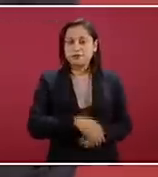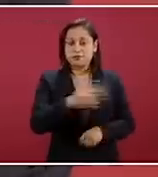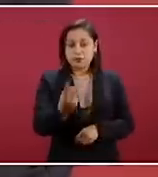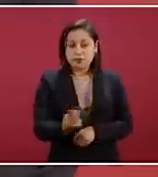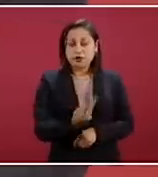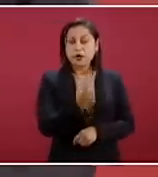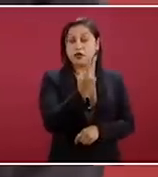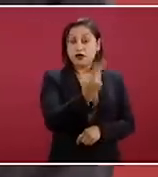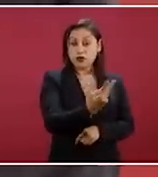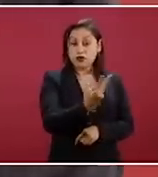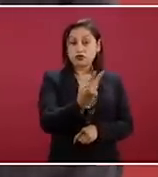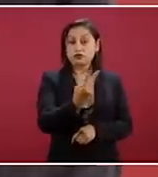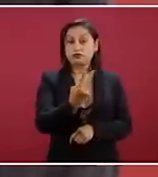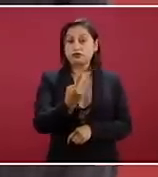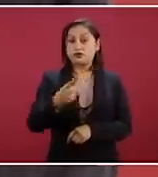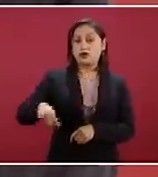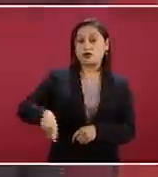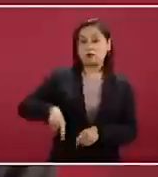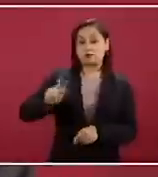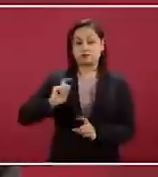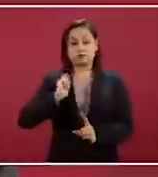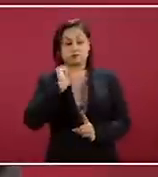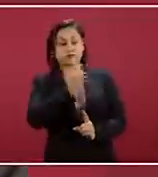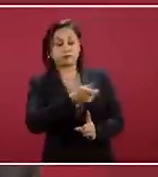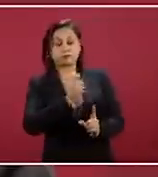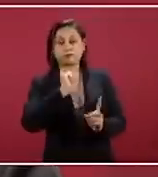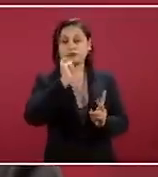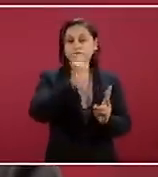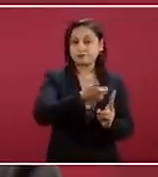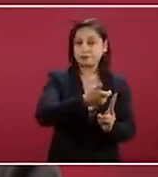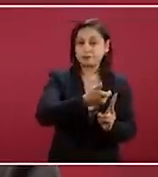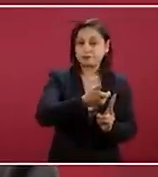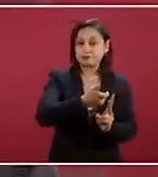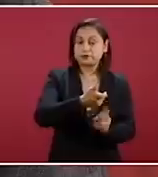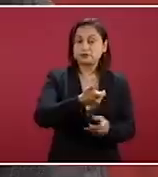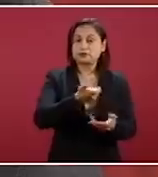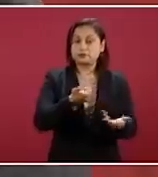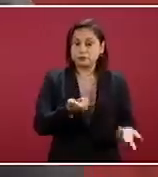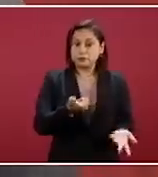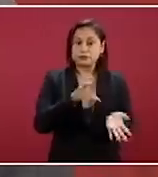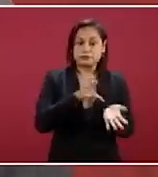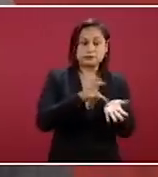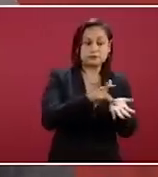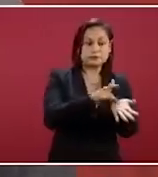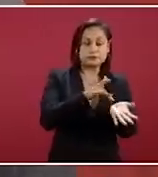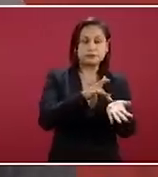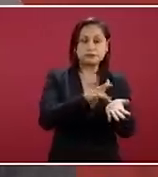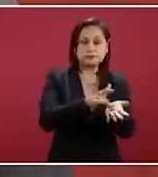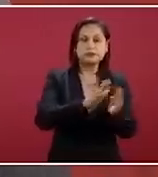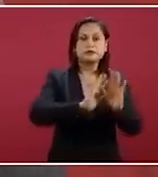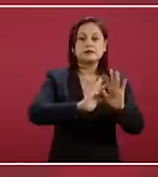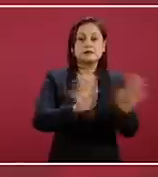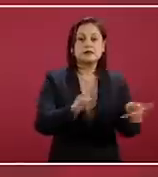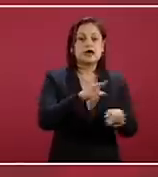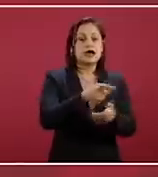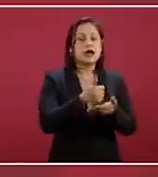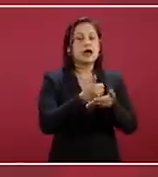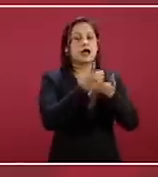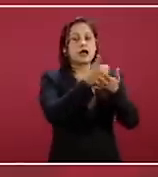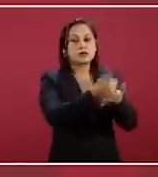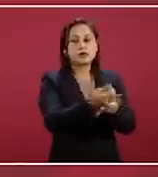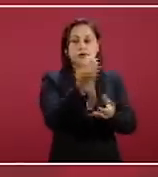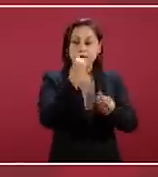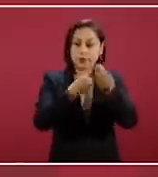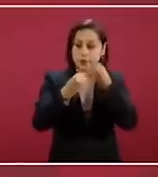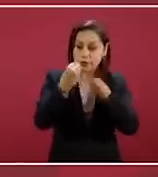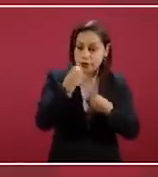reciben su apoyo. Ya tienen para sus alimentos, para lo básico.